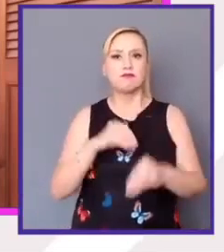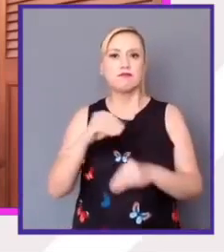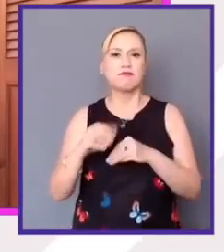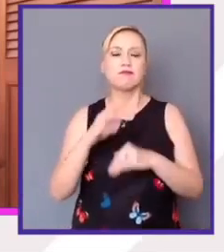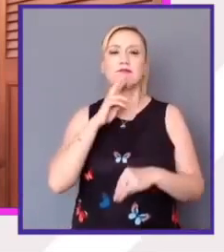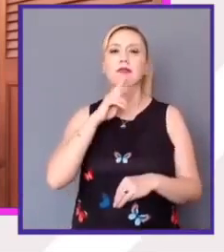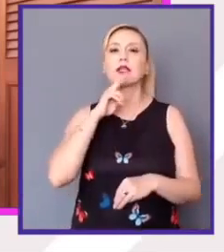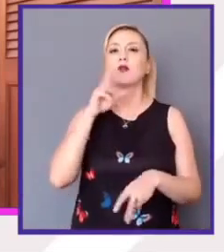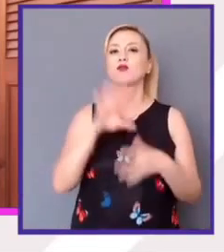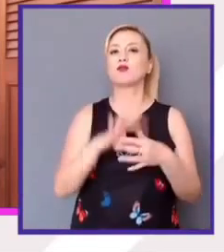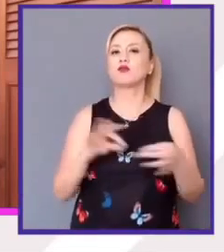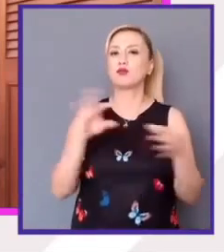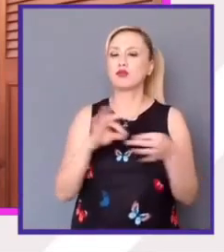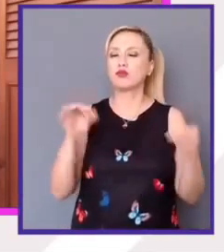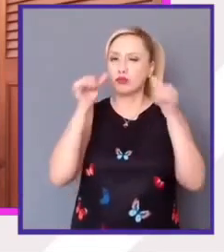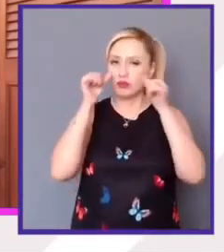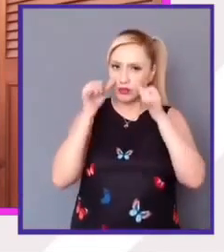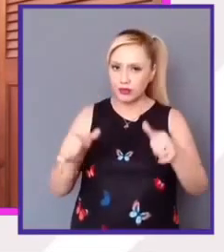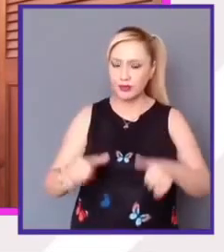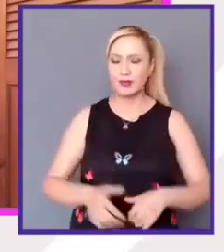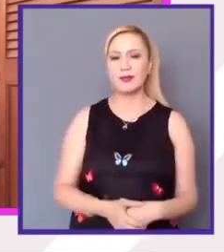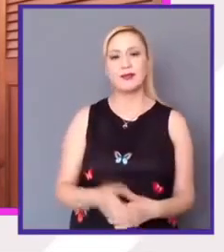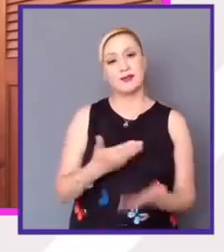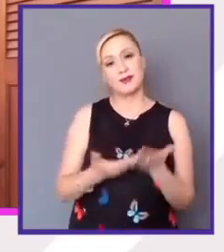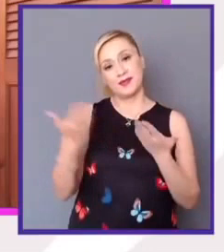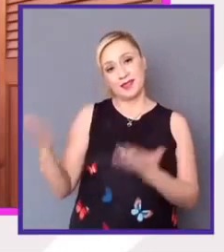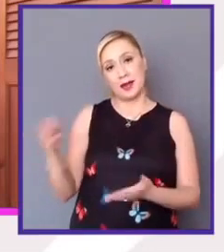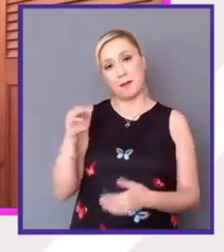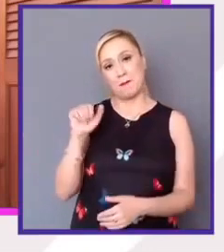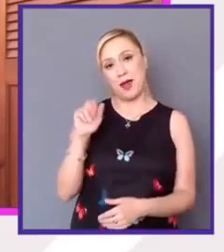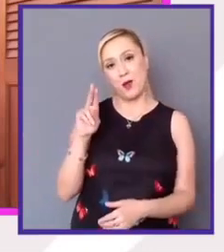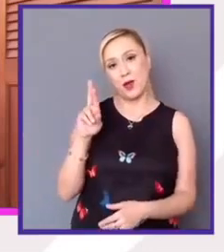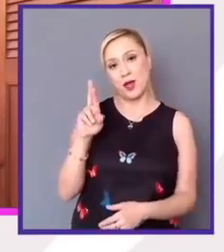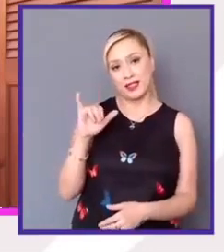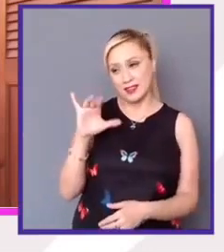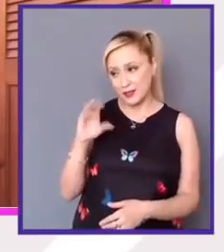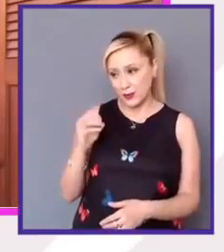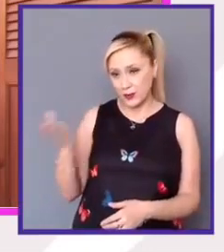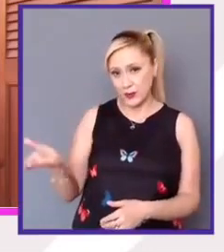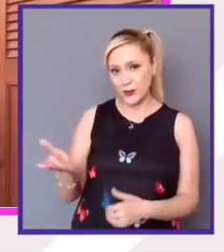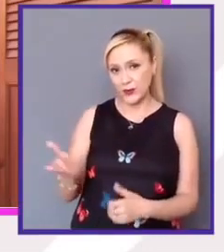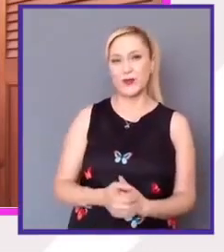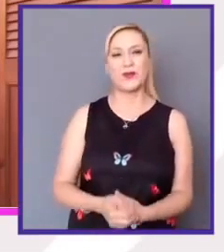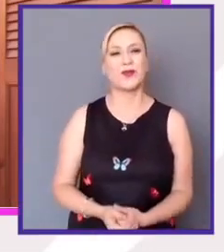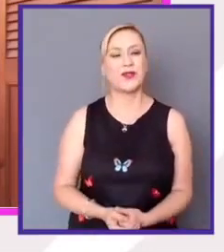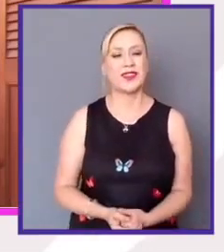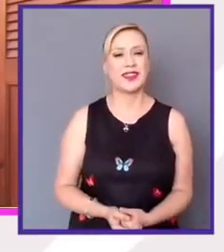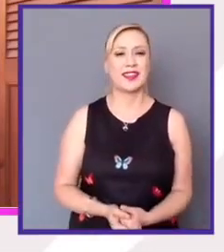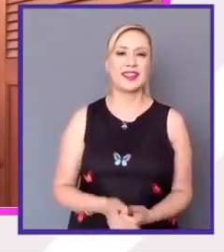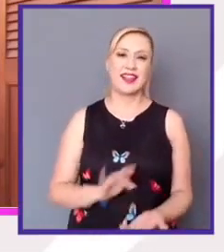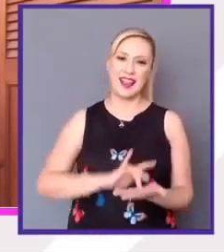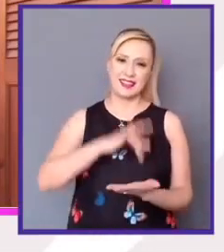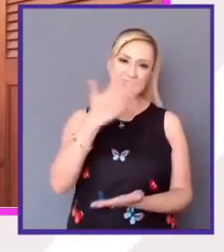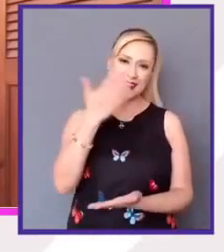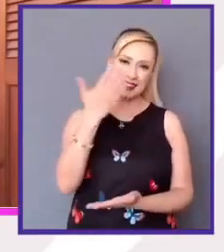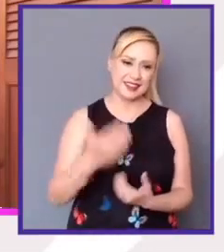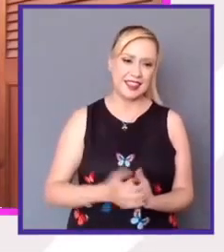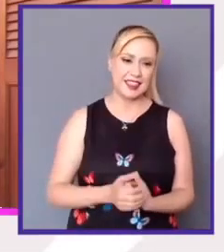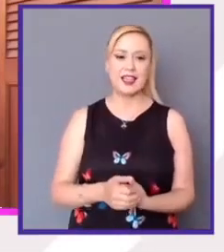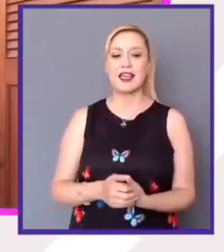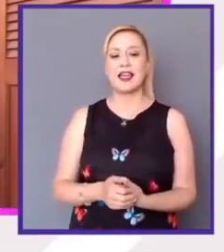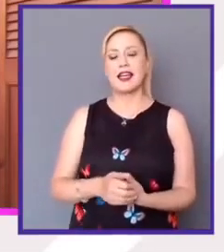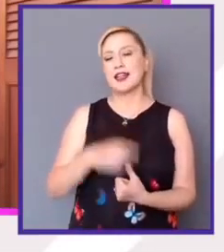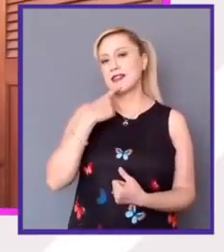del tema y atenderlo. Cerramos contigo, Mauricio Ariza. Adelante. Muchas gracias, Armando. Bueno, ya